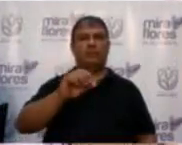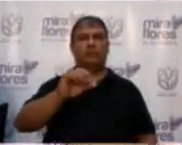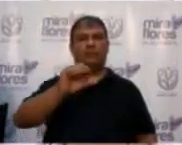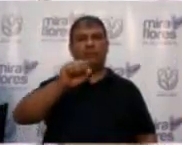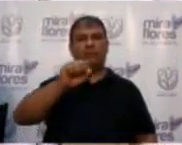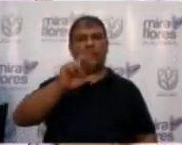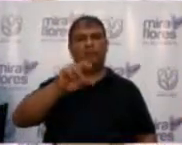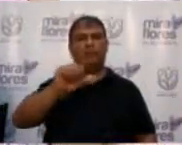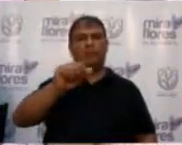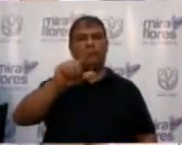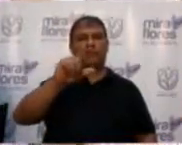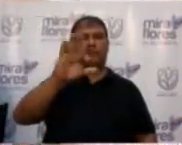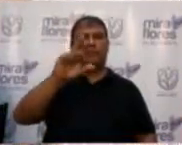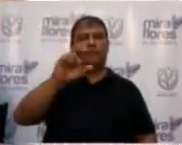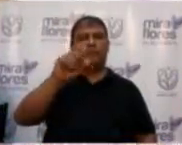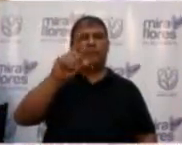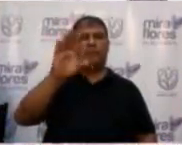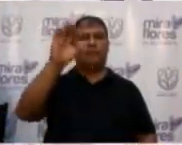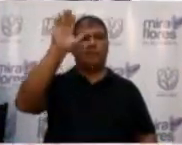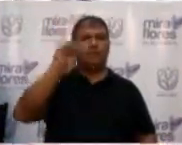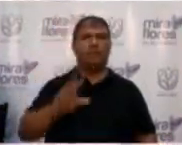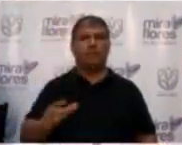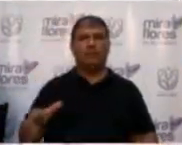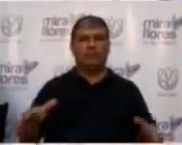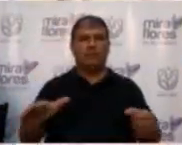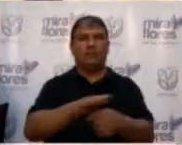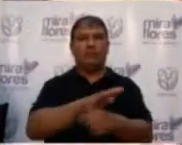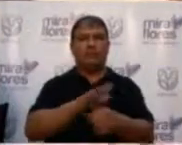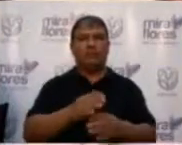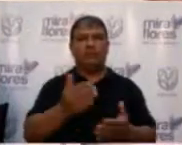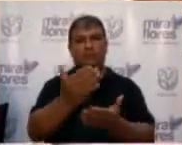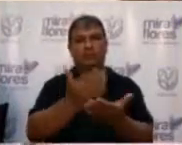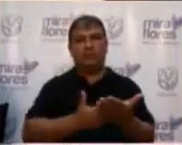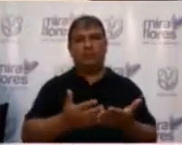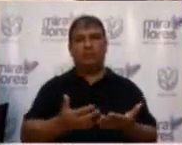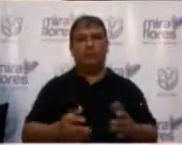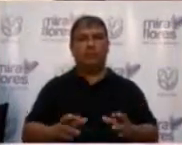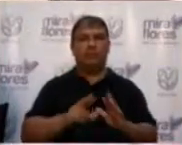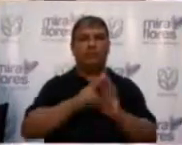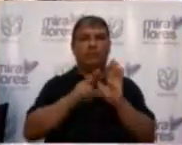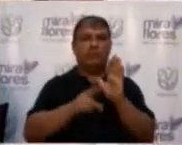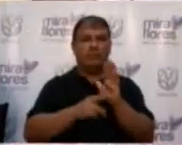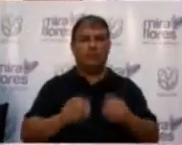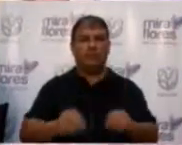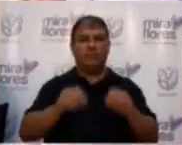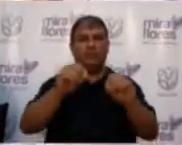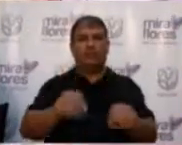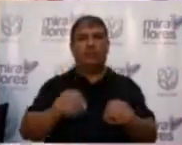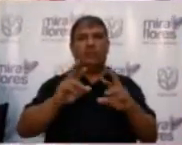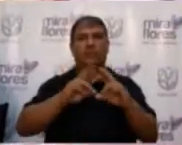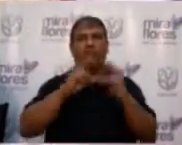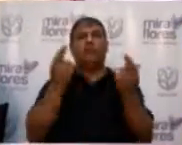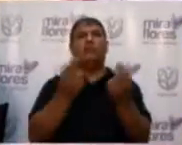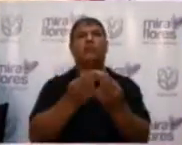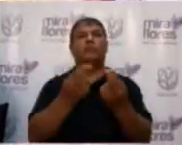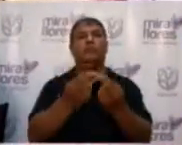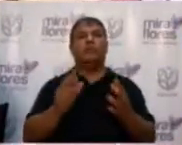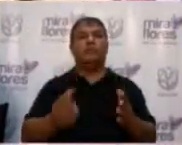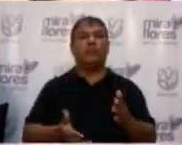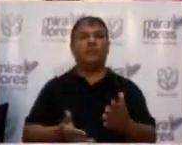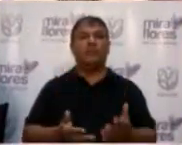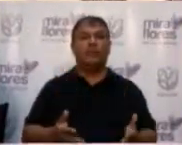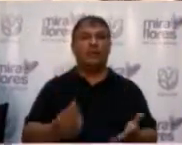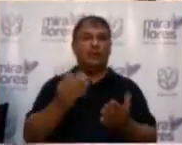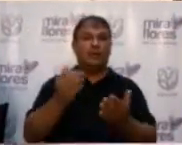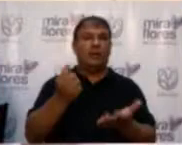Alfredo Sousa Locio. Hay quórum, señor alcalde. Muy bien, con el quórum reglamentario damos por instalada la sesión y vamos a